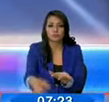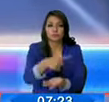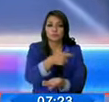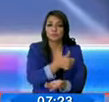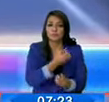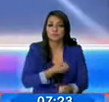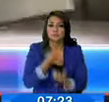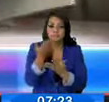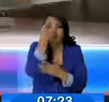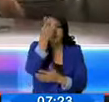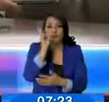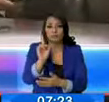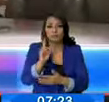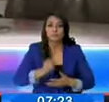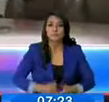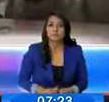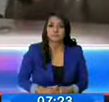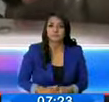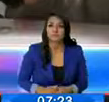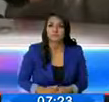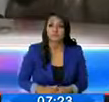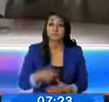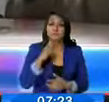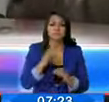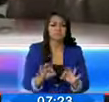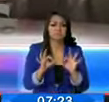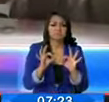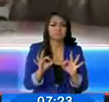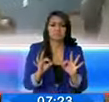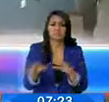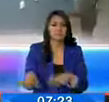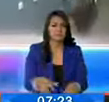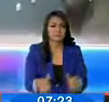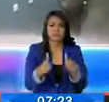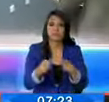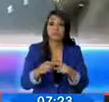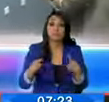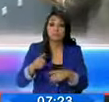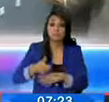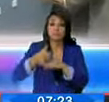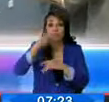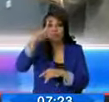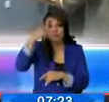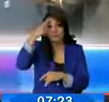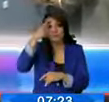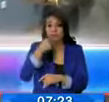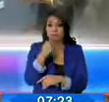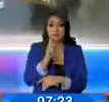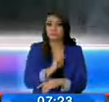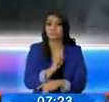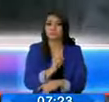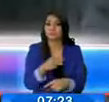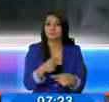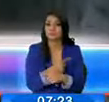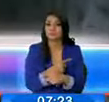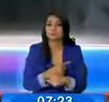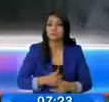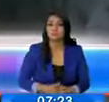decisión. Aunque calificaron como un éxito la paralización, las autoridades del gobierno nacional dicen lo contrario. Y